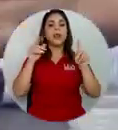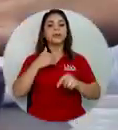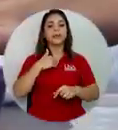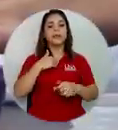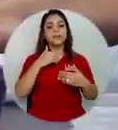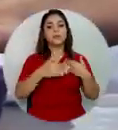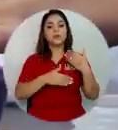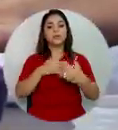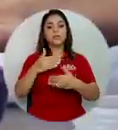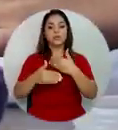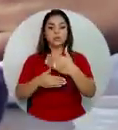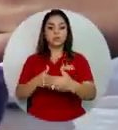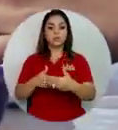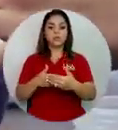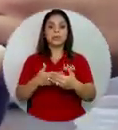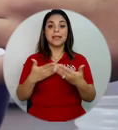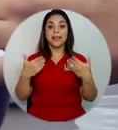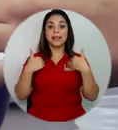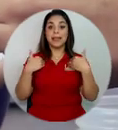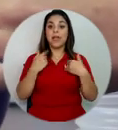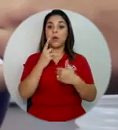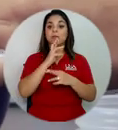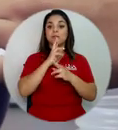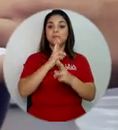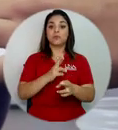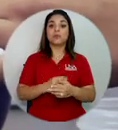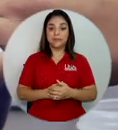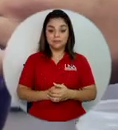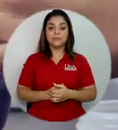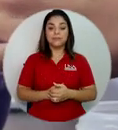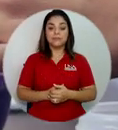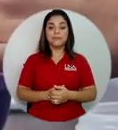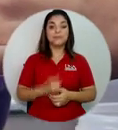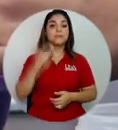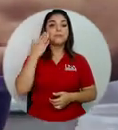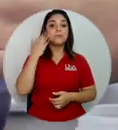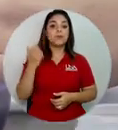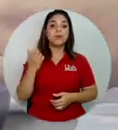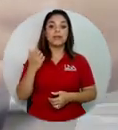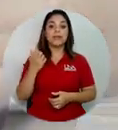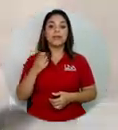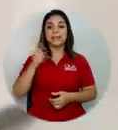de poder generar esos procesos que vengan a dar una respuesta, ¿verdad?